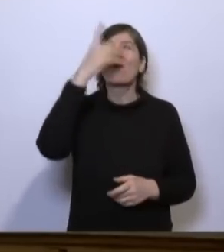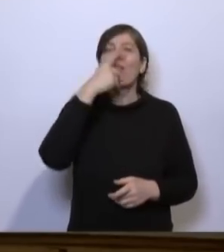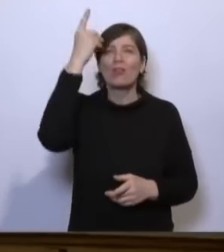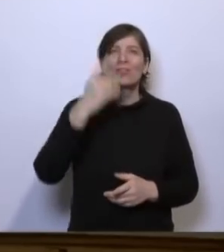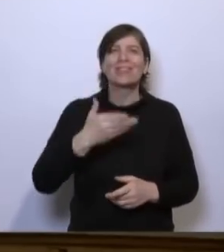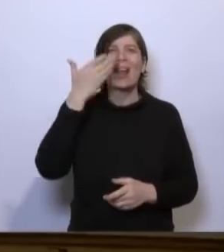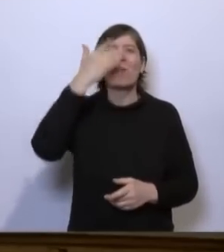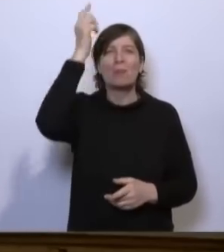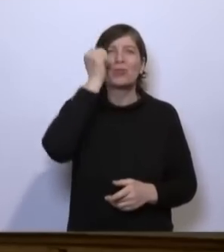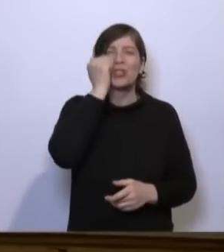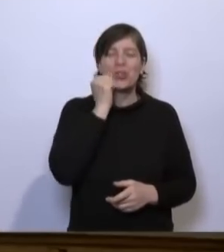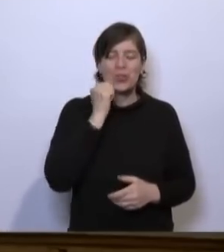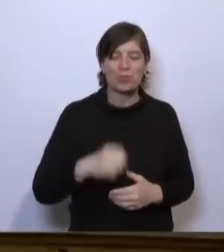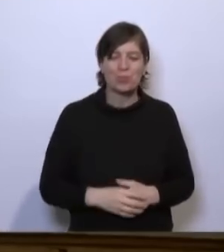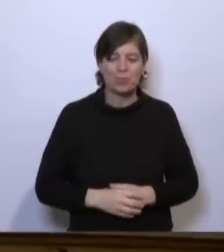Dios.